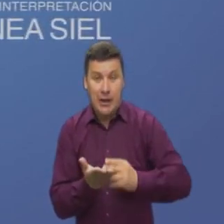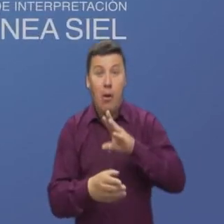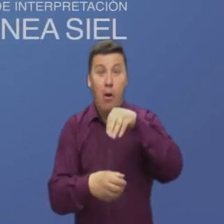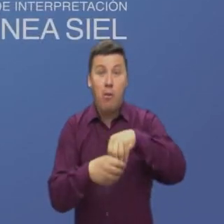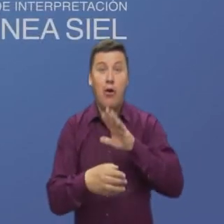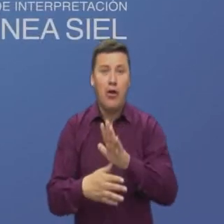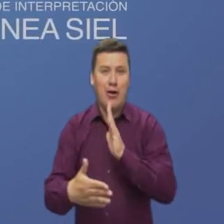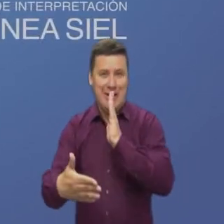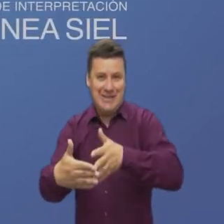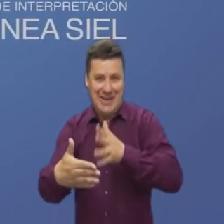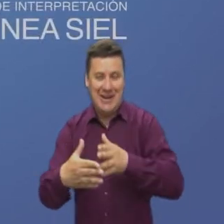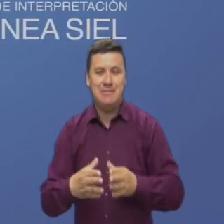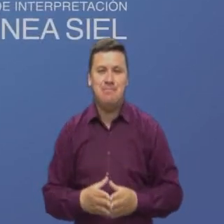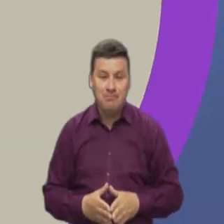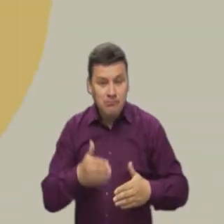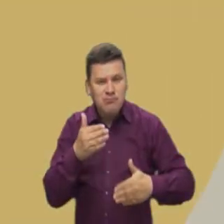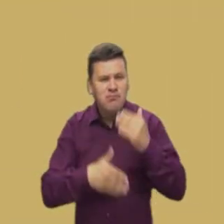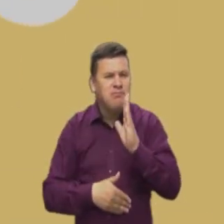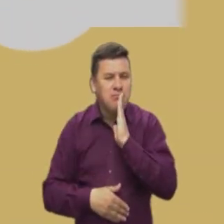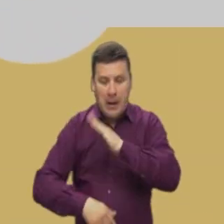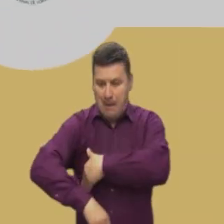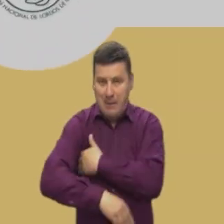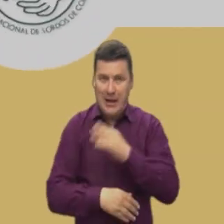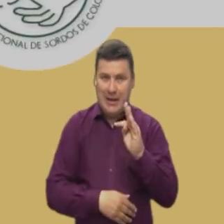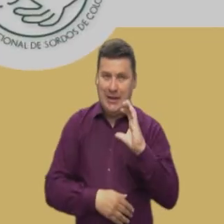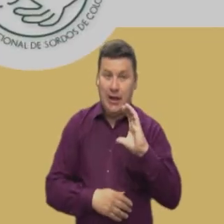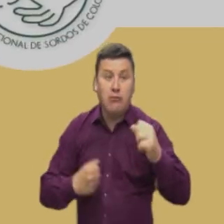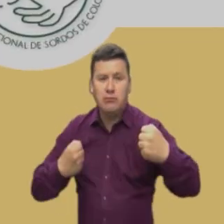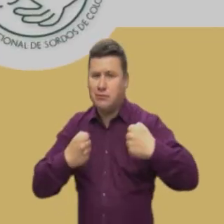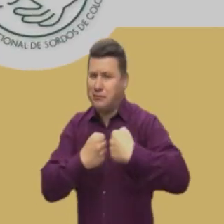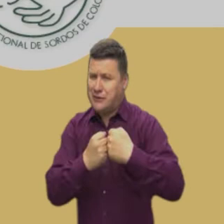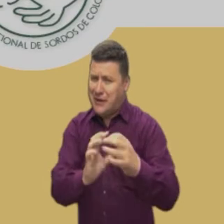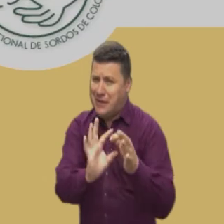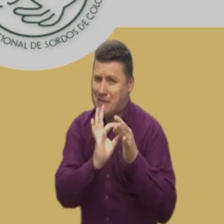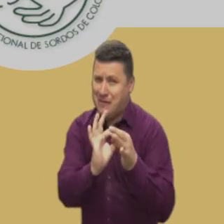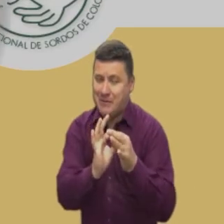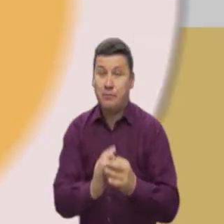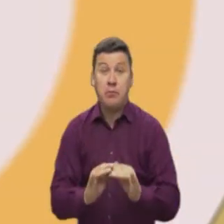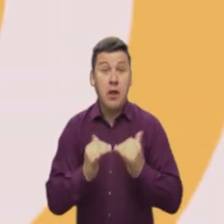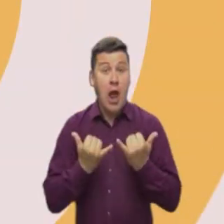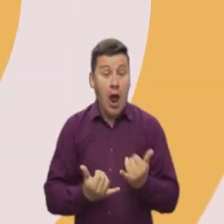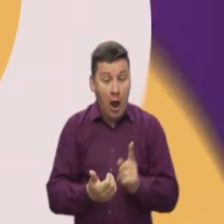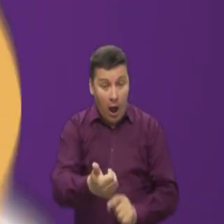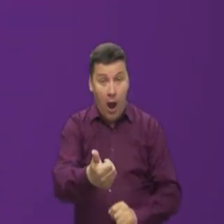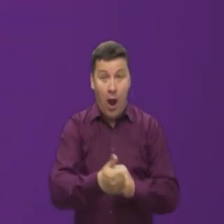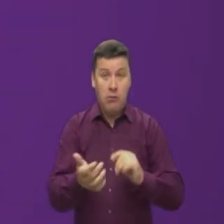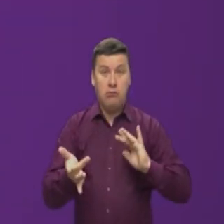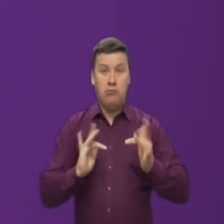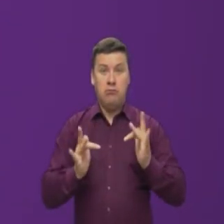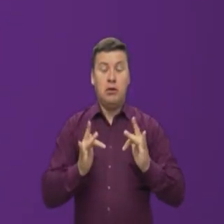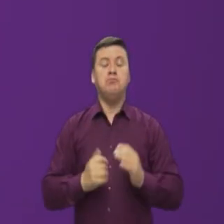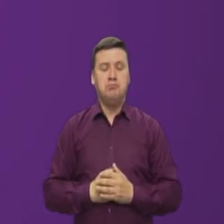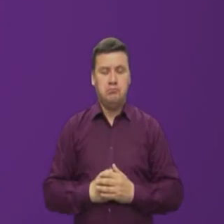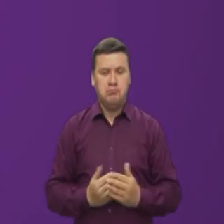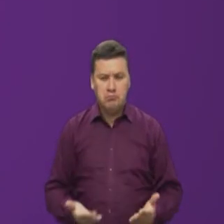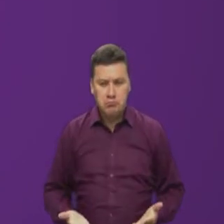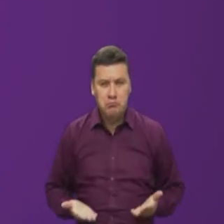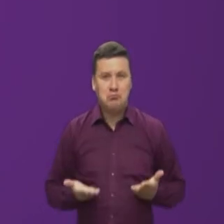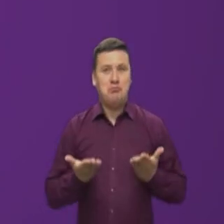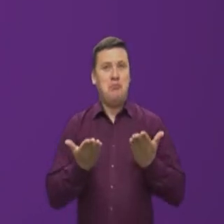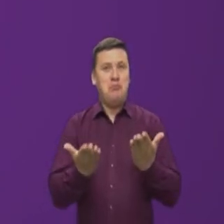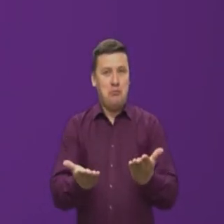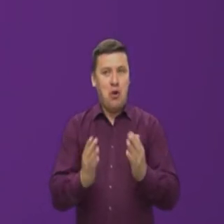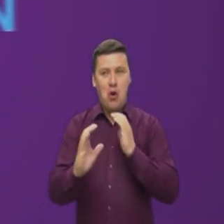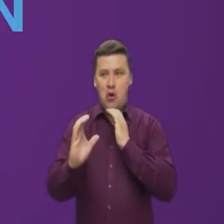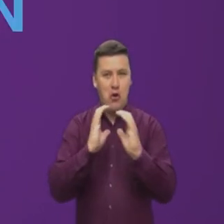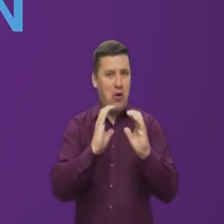de interpretación en línea 100 iniciativa del ministerio tic y venas call ahora con el apoyo del centro de relevo